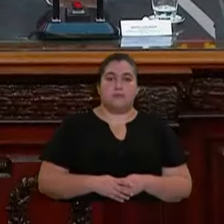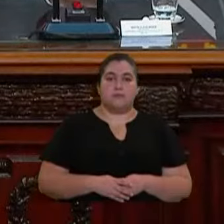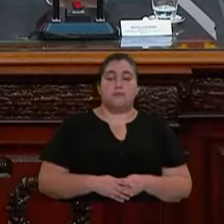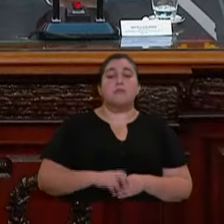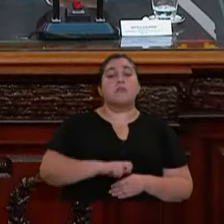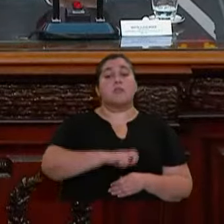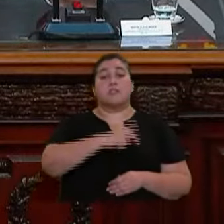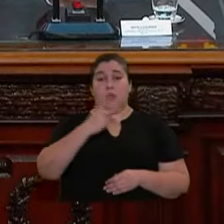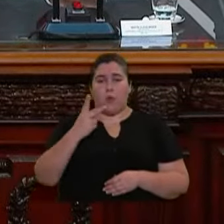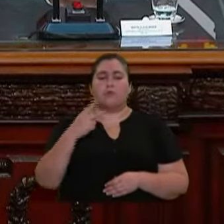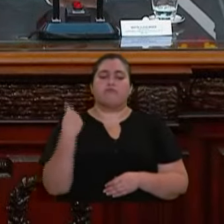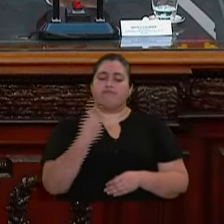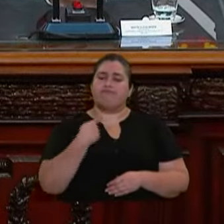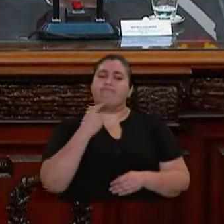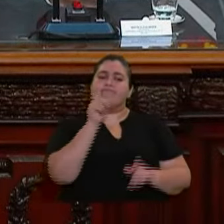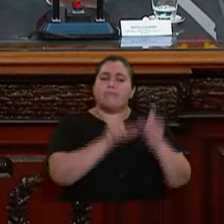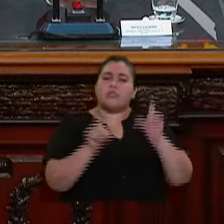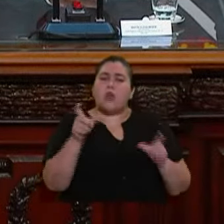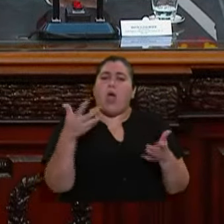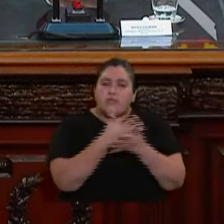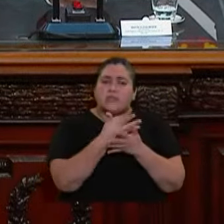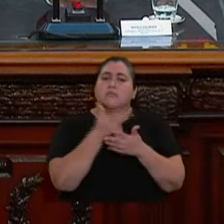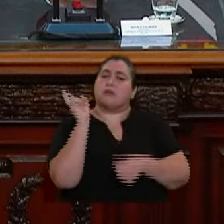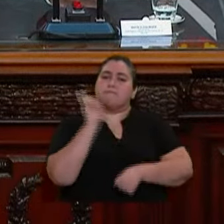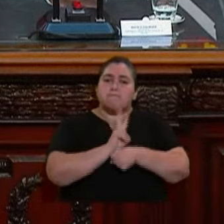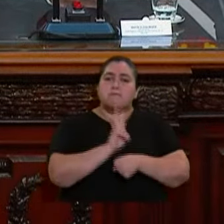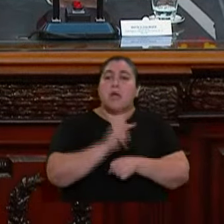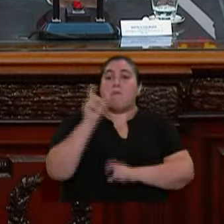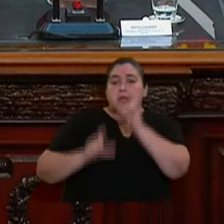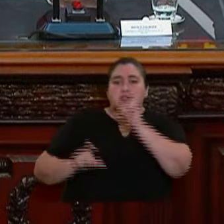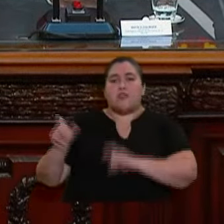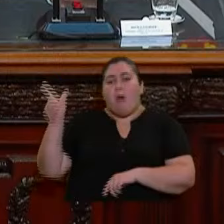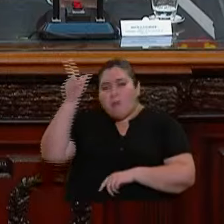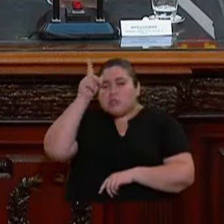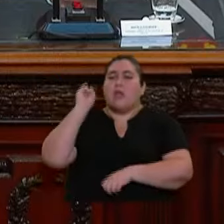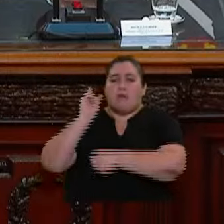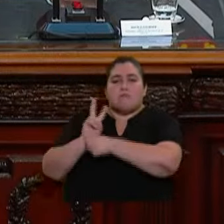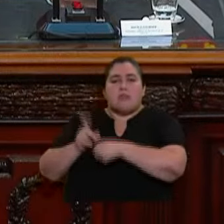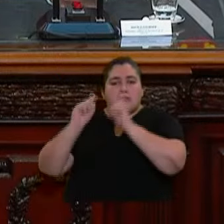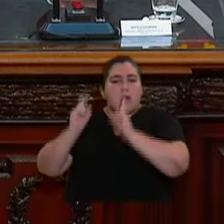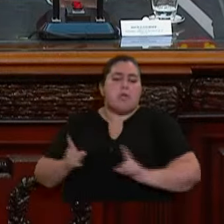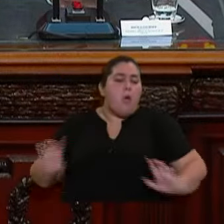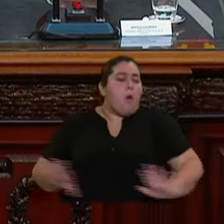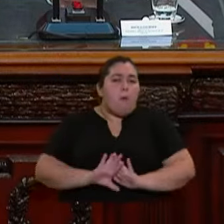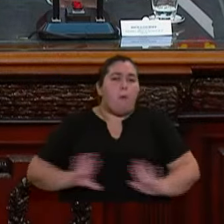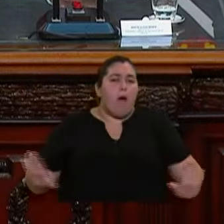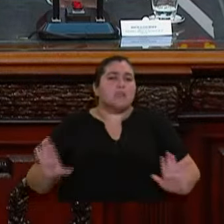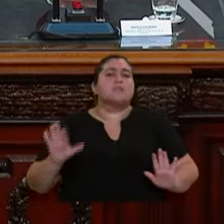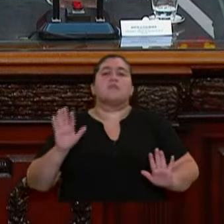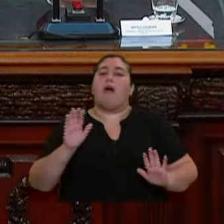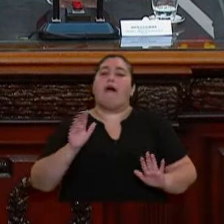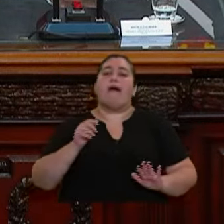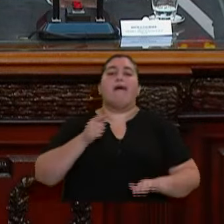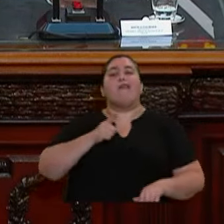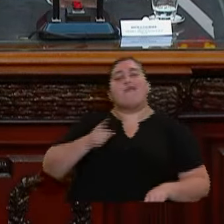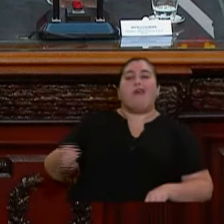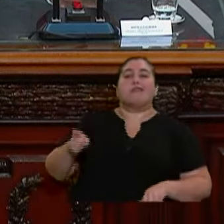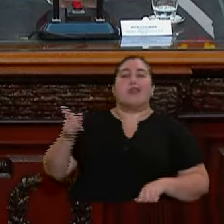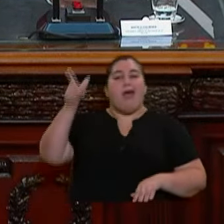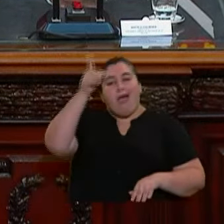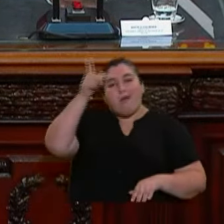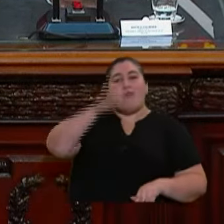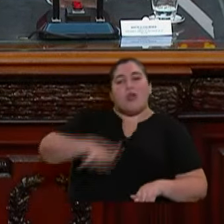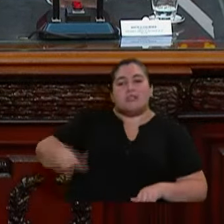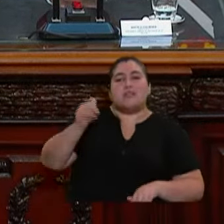Segundo, cuidamos a las víctimas y a quienes nos cuidan. Se terminó con nosotros la cultura vil del despreciar a las fuerzas del orden y